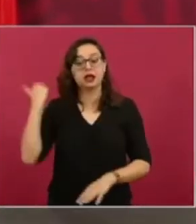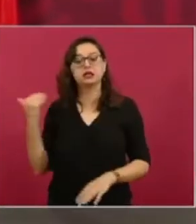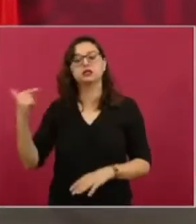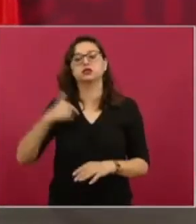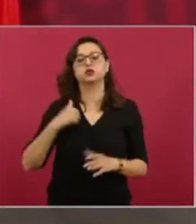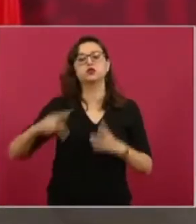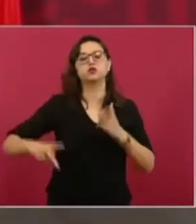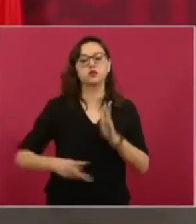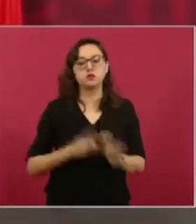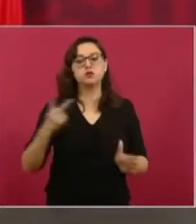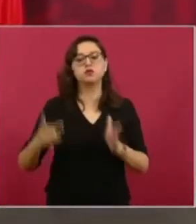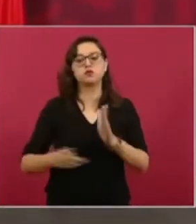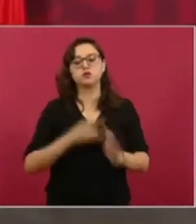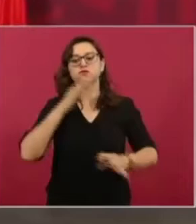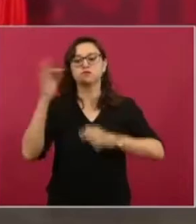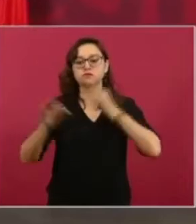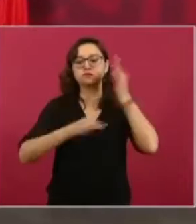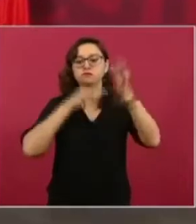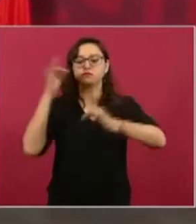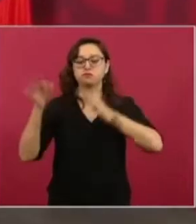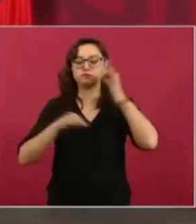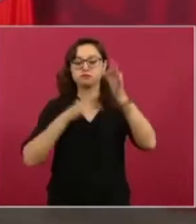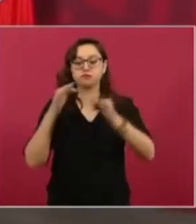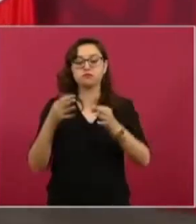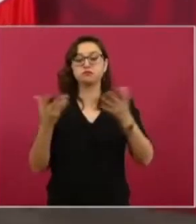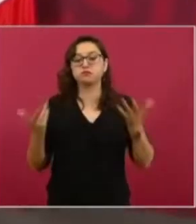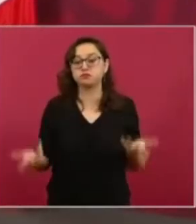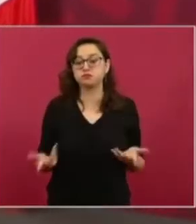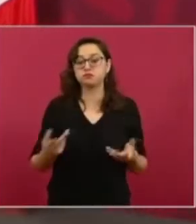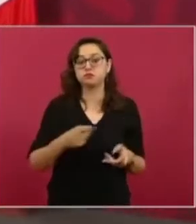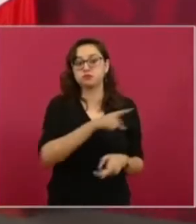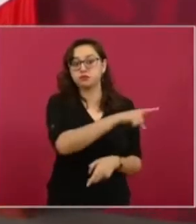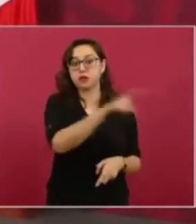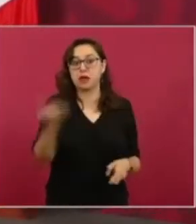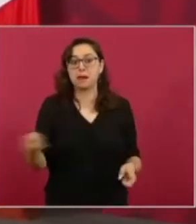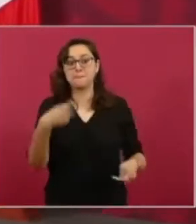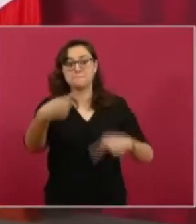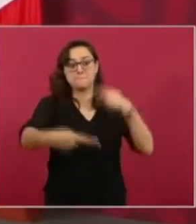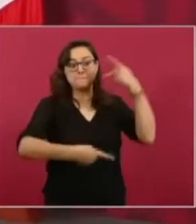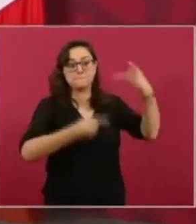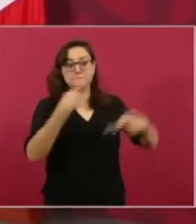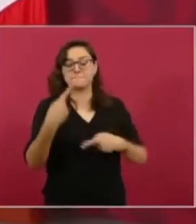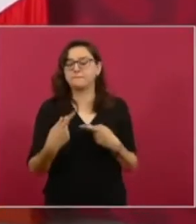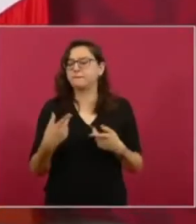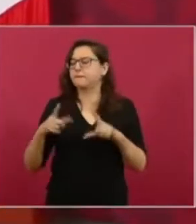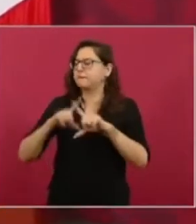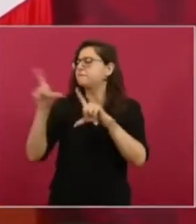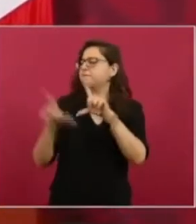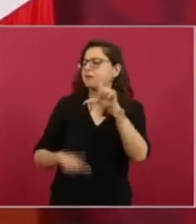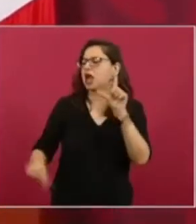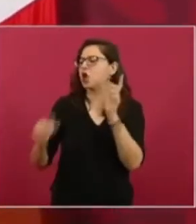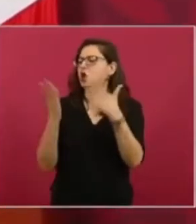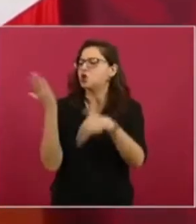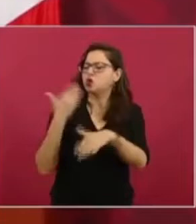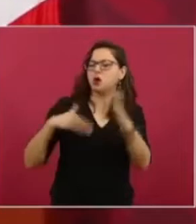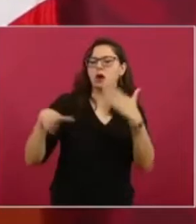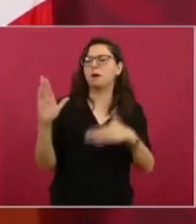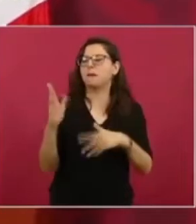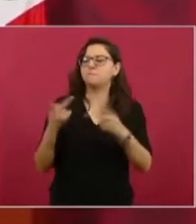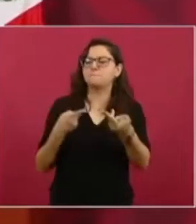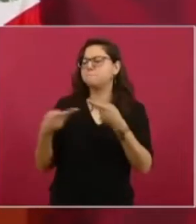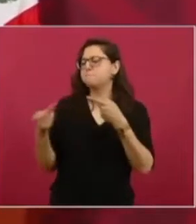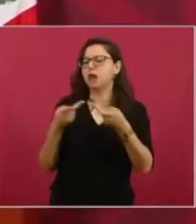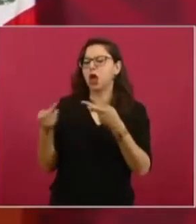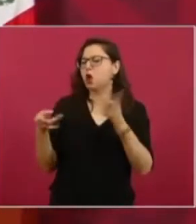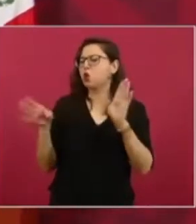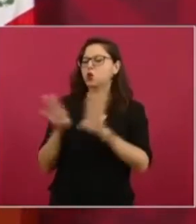Hablaba yo de que si me preguntaban cuál era nuestro plan y me pedían que